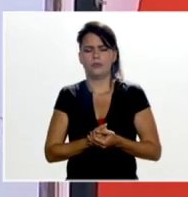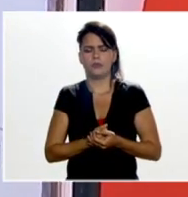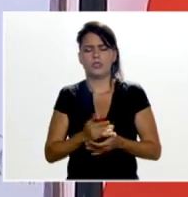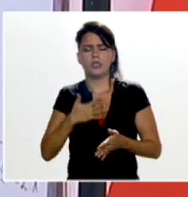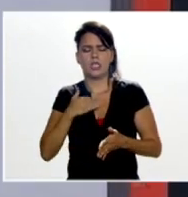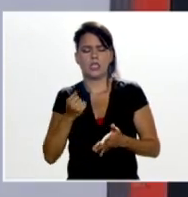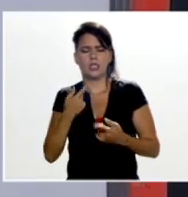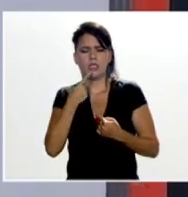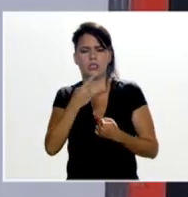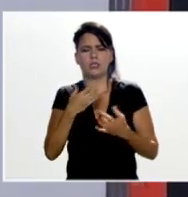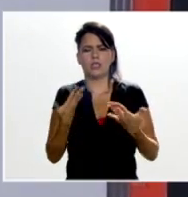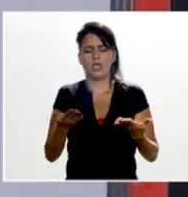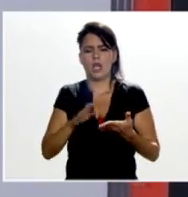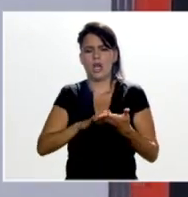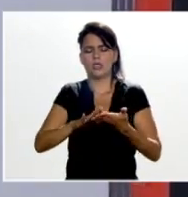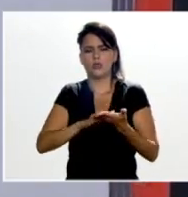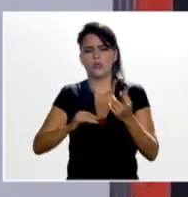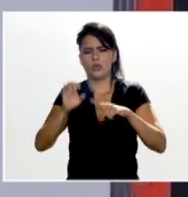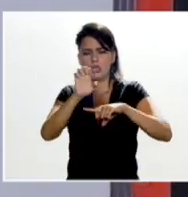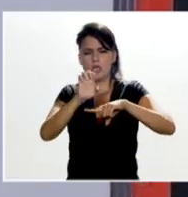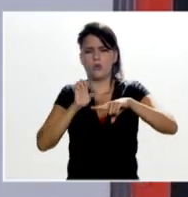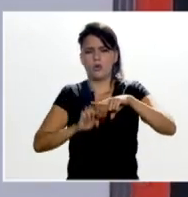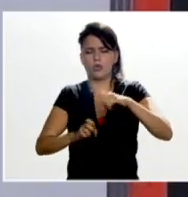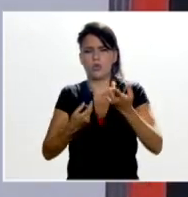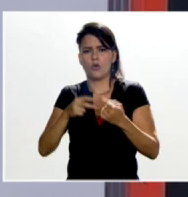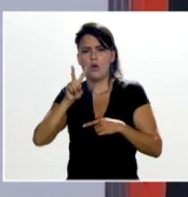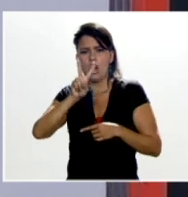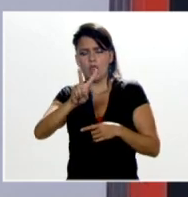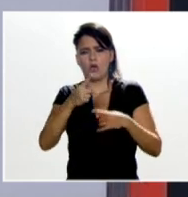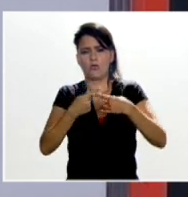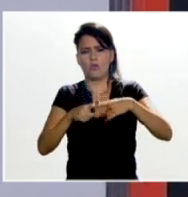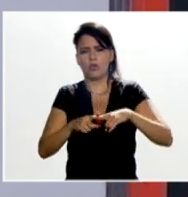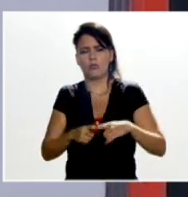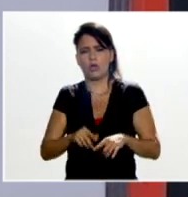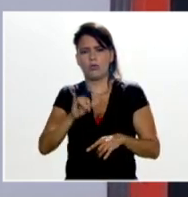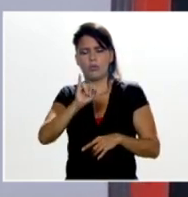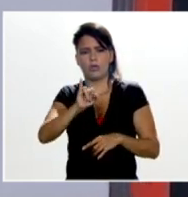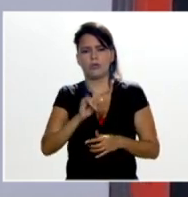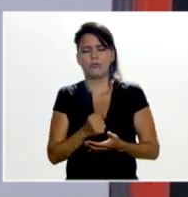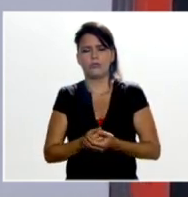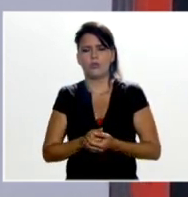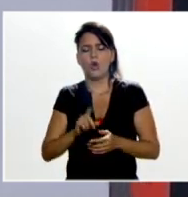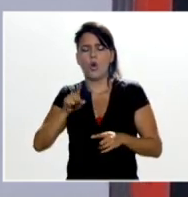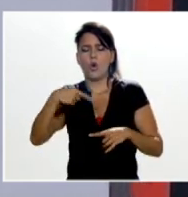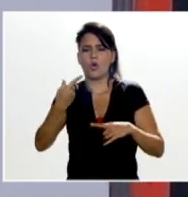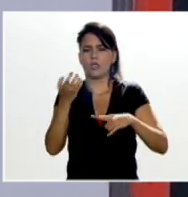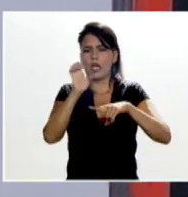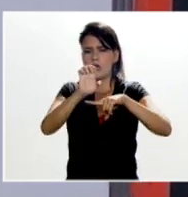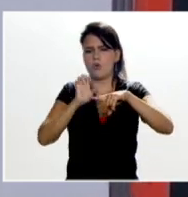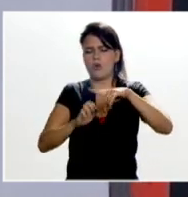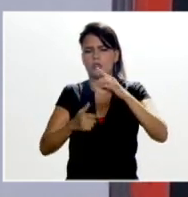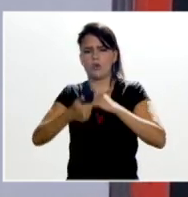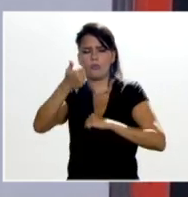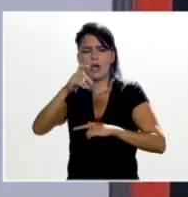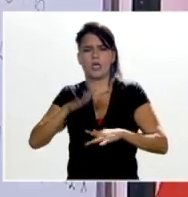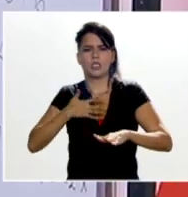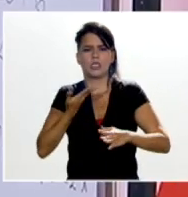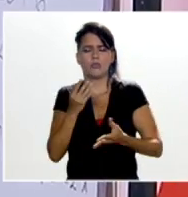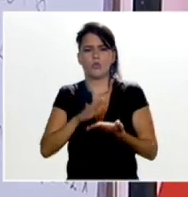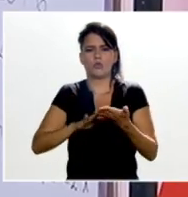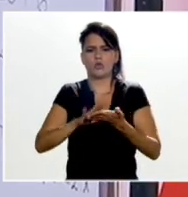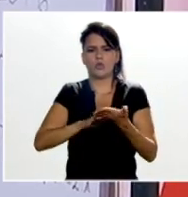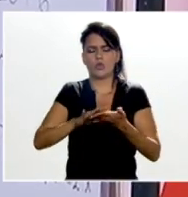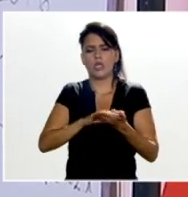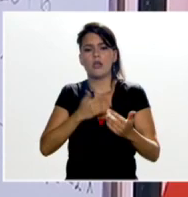Quiere decir que la solución de la ecuación es igual a 2 por i. Otra ecuación más que se pudo